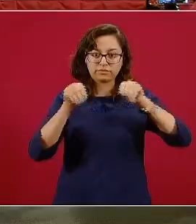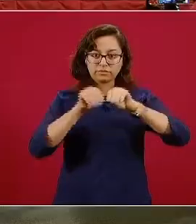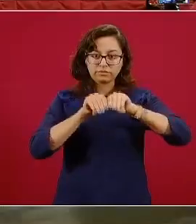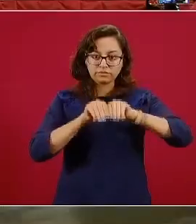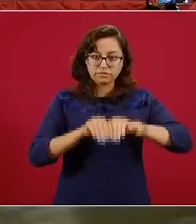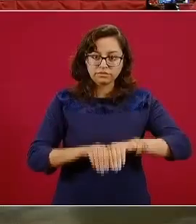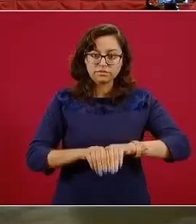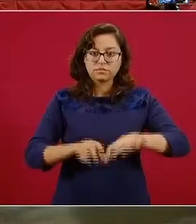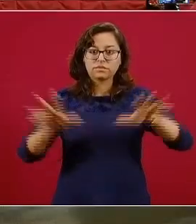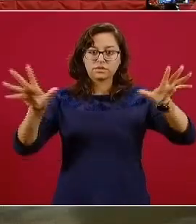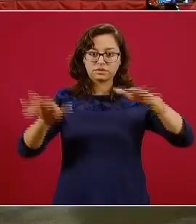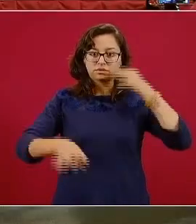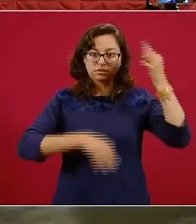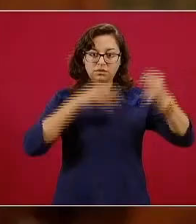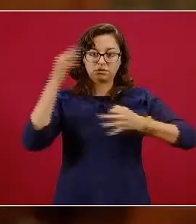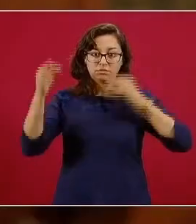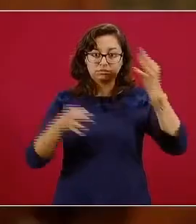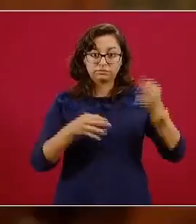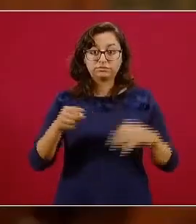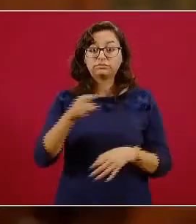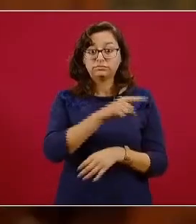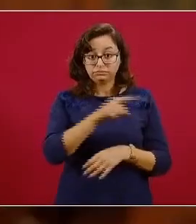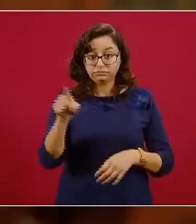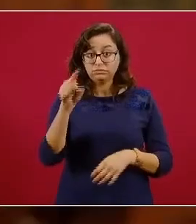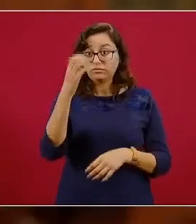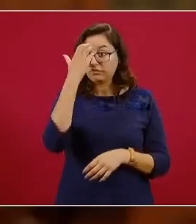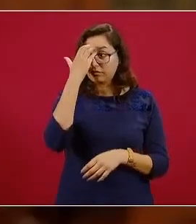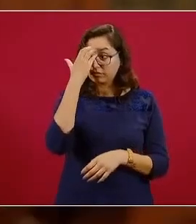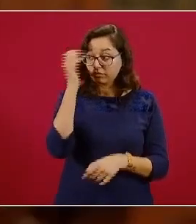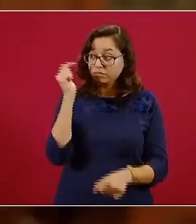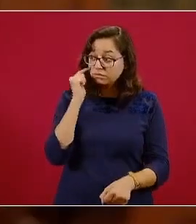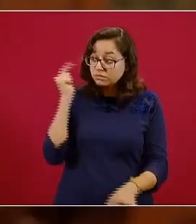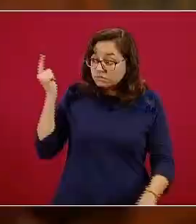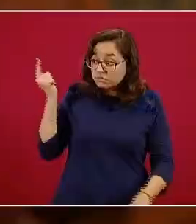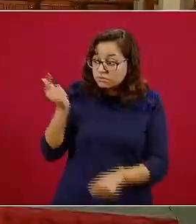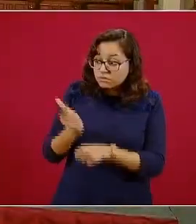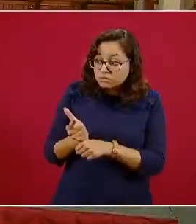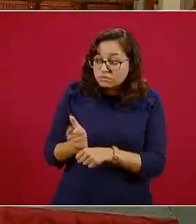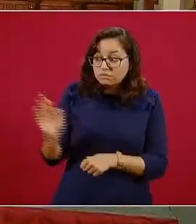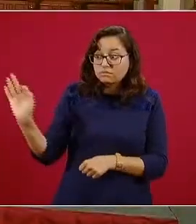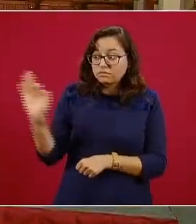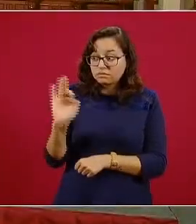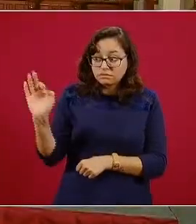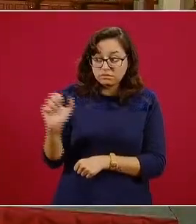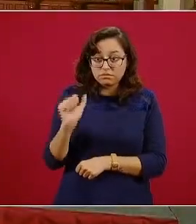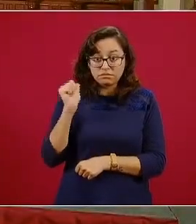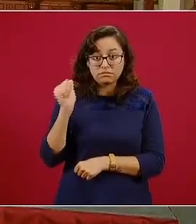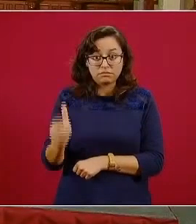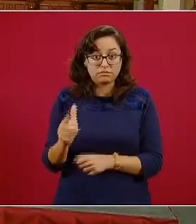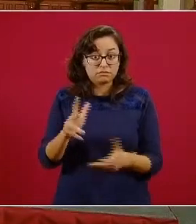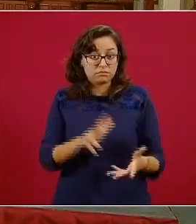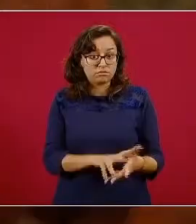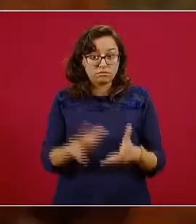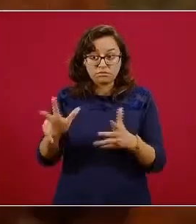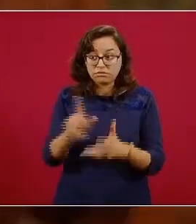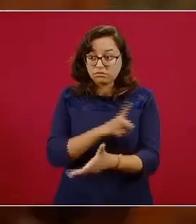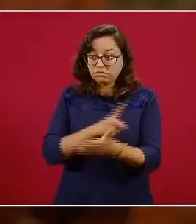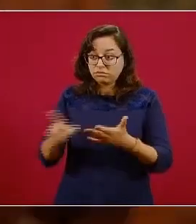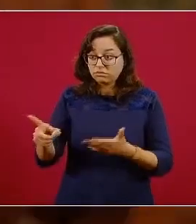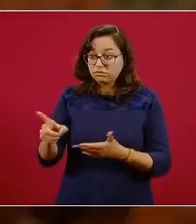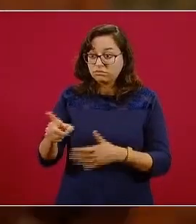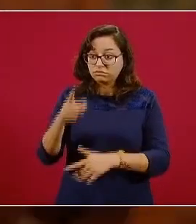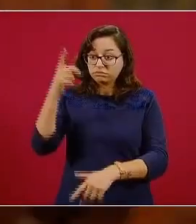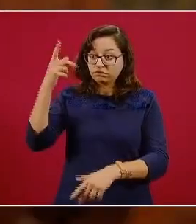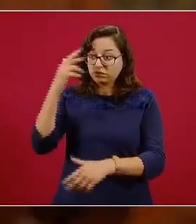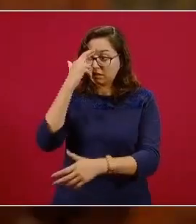los promovamos. Si alguien conoce algún hecho en donde exista una posible vulneración o restricción de derechos de niñas,